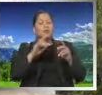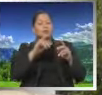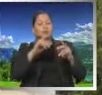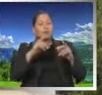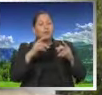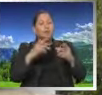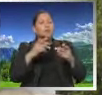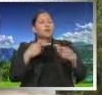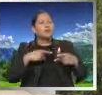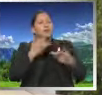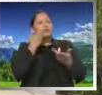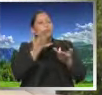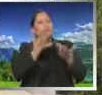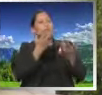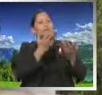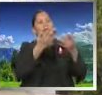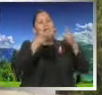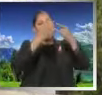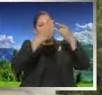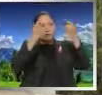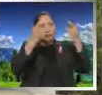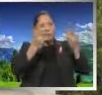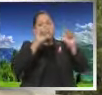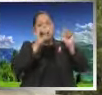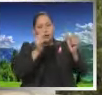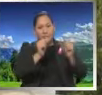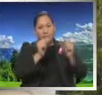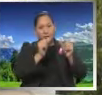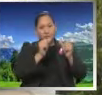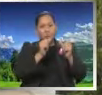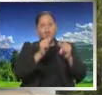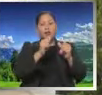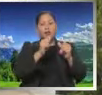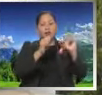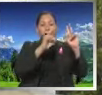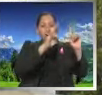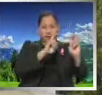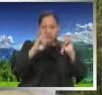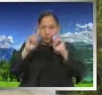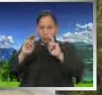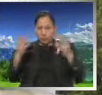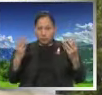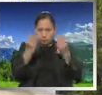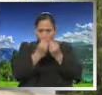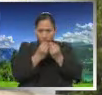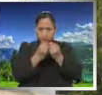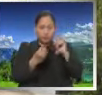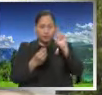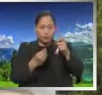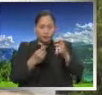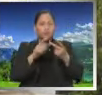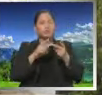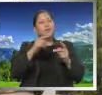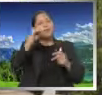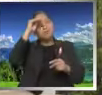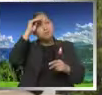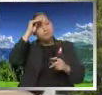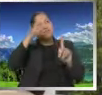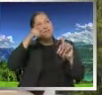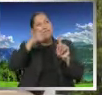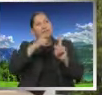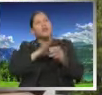esta voluntad. Entonces, combinando los dos temas, digamos, tenemos que tomar en cuenta la partida, el punto de